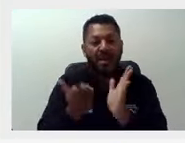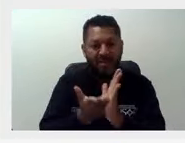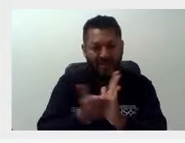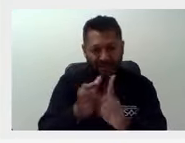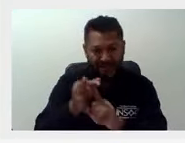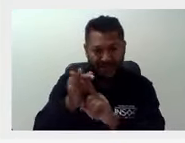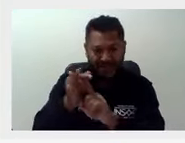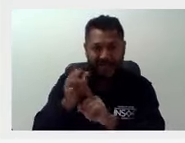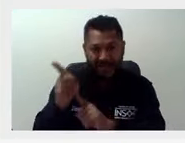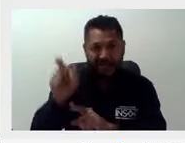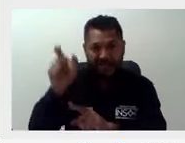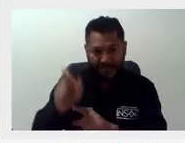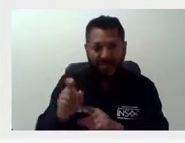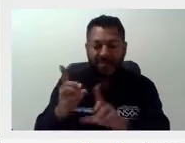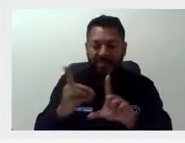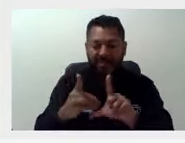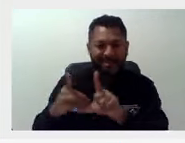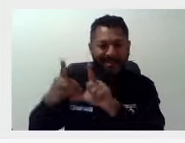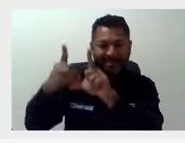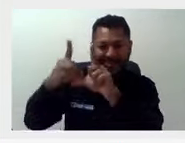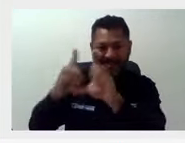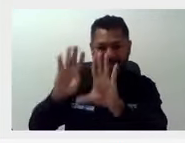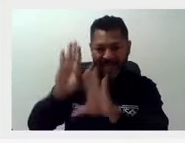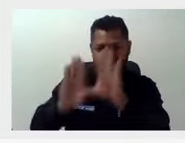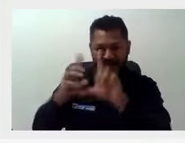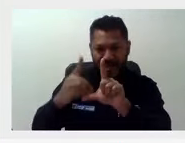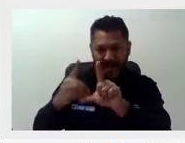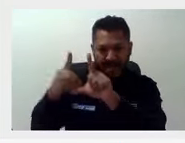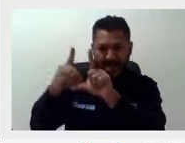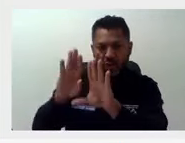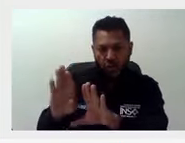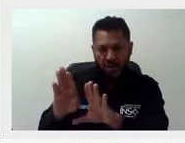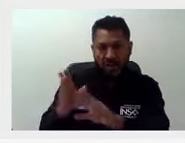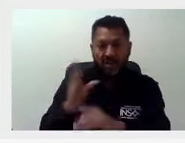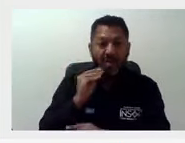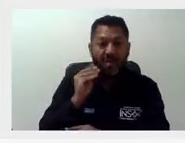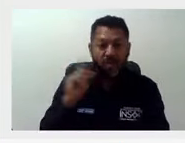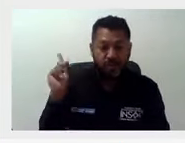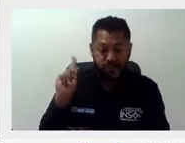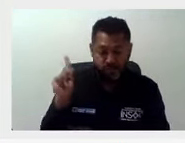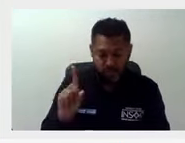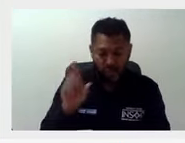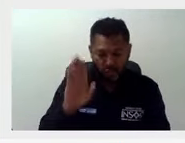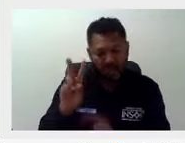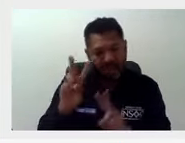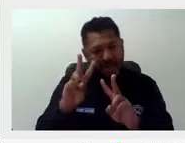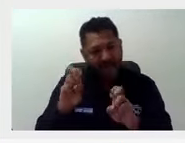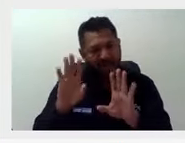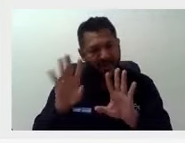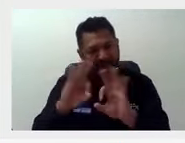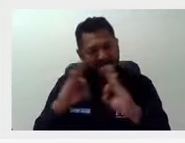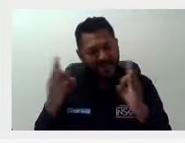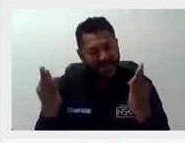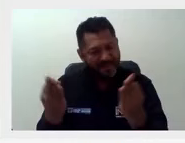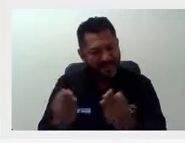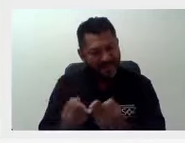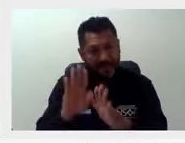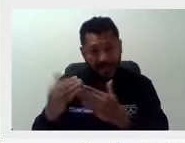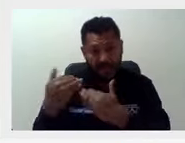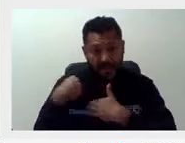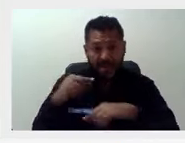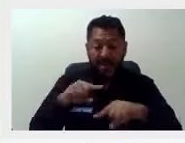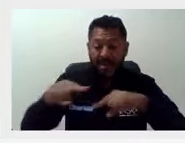Es candidata a doctora en educación y es experta en este tema de familias. Coordina, de hecho, la